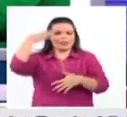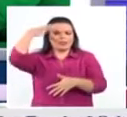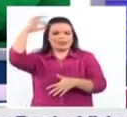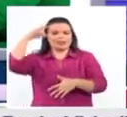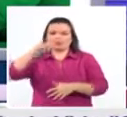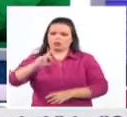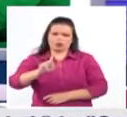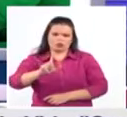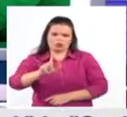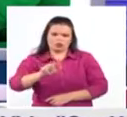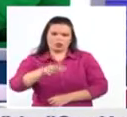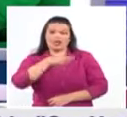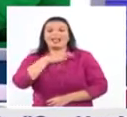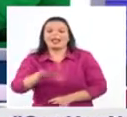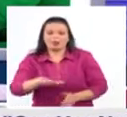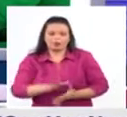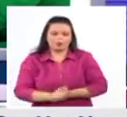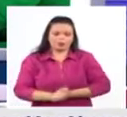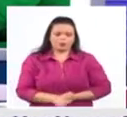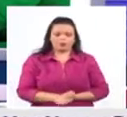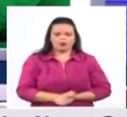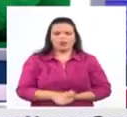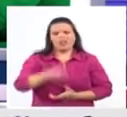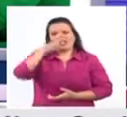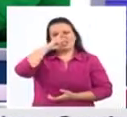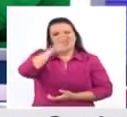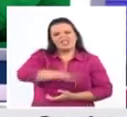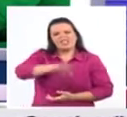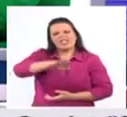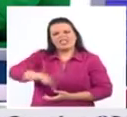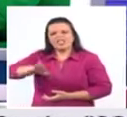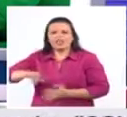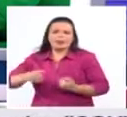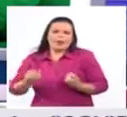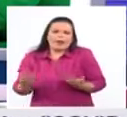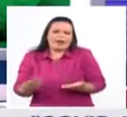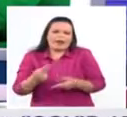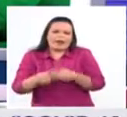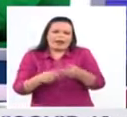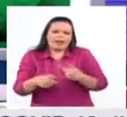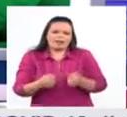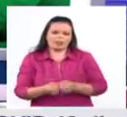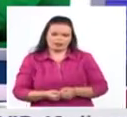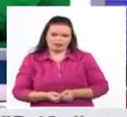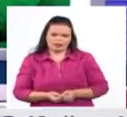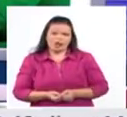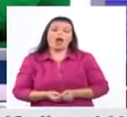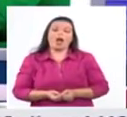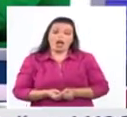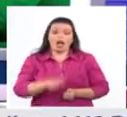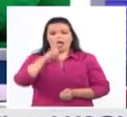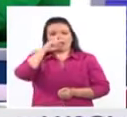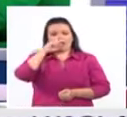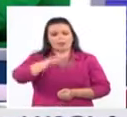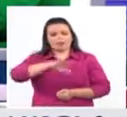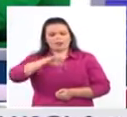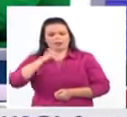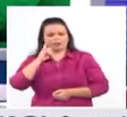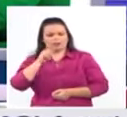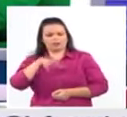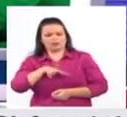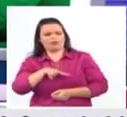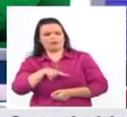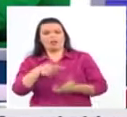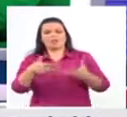en la edad pediátrica, ¿qué es lo que se observa? Se observa que en primer lugar aparecen miedos. Miedos referentes a no quererse separar de